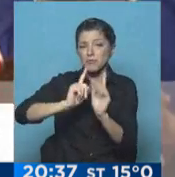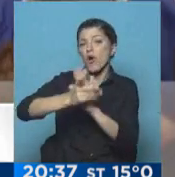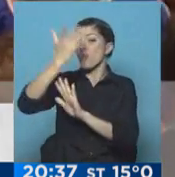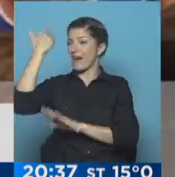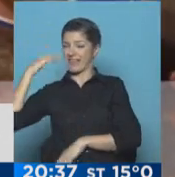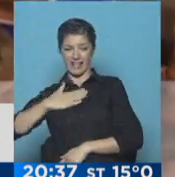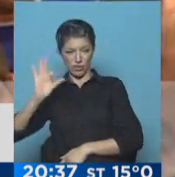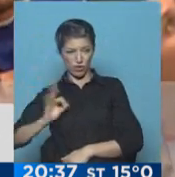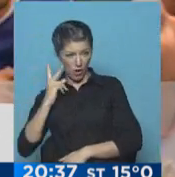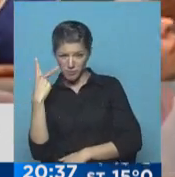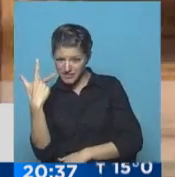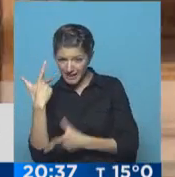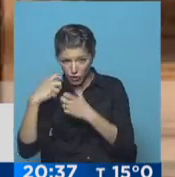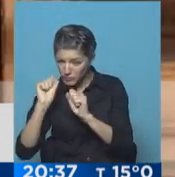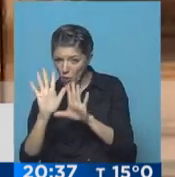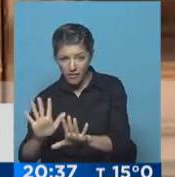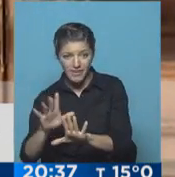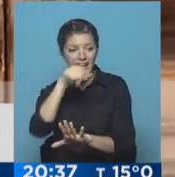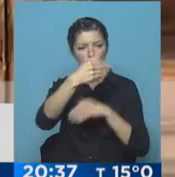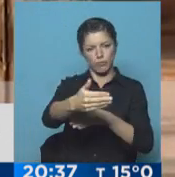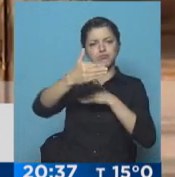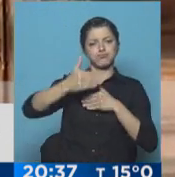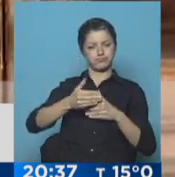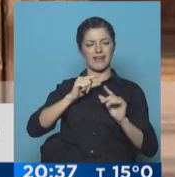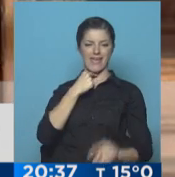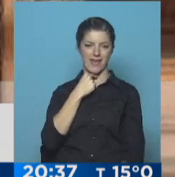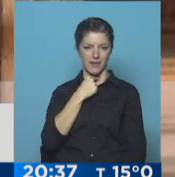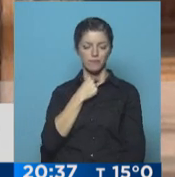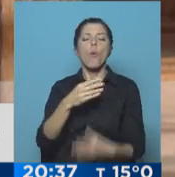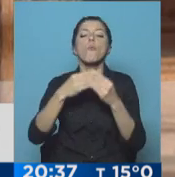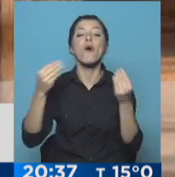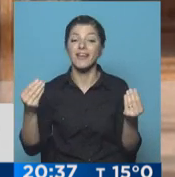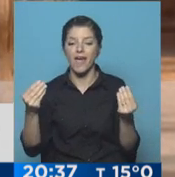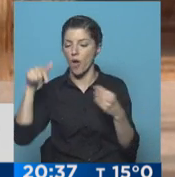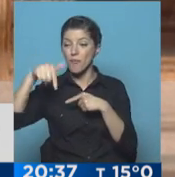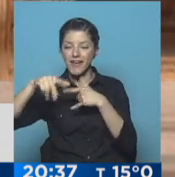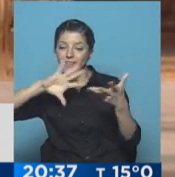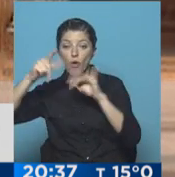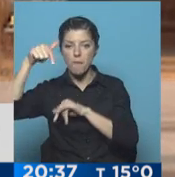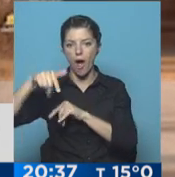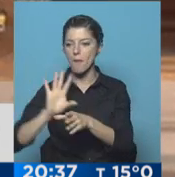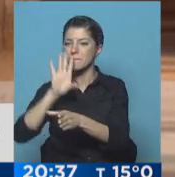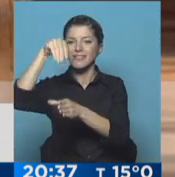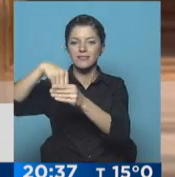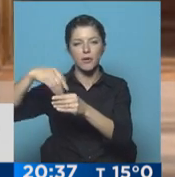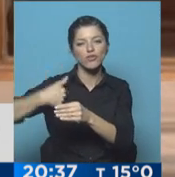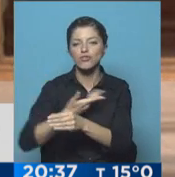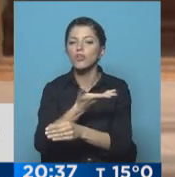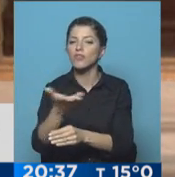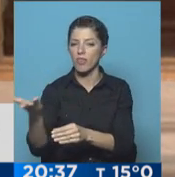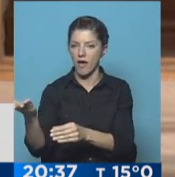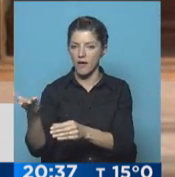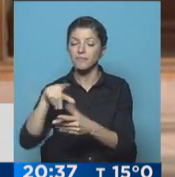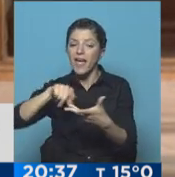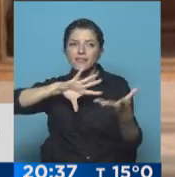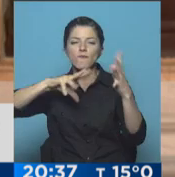2003. Quieren volver porque este nivel de participación social, este nivel